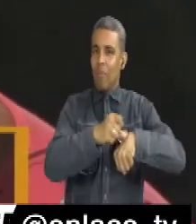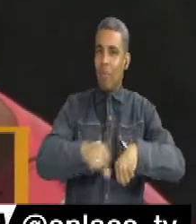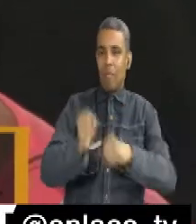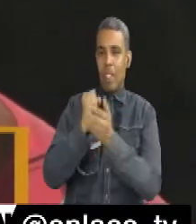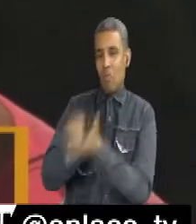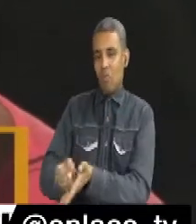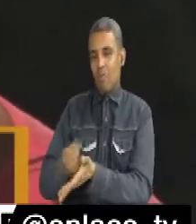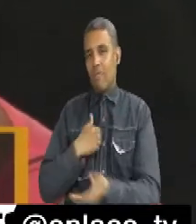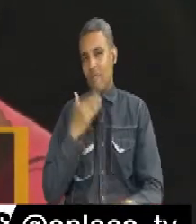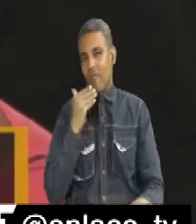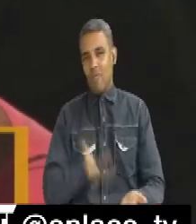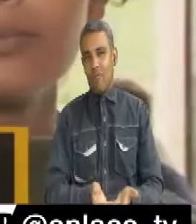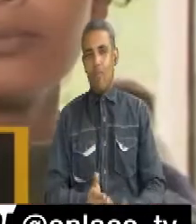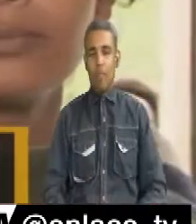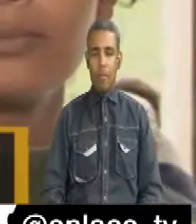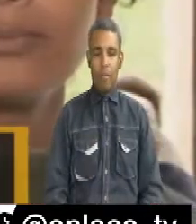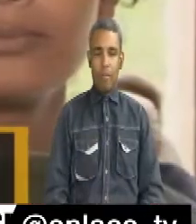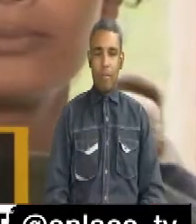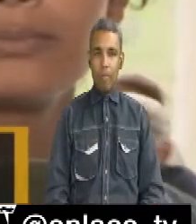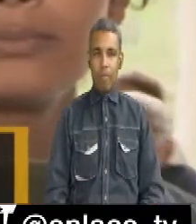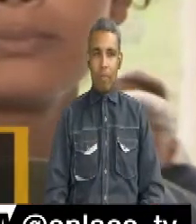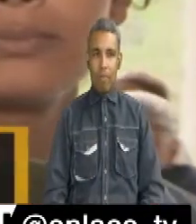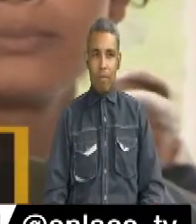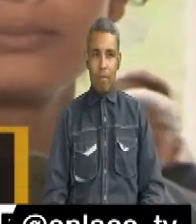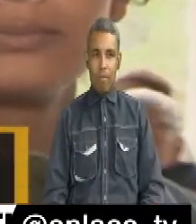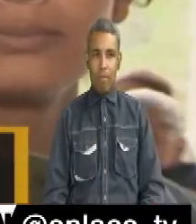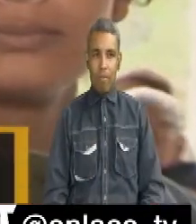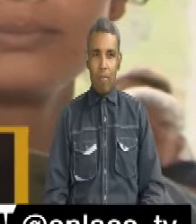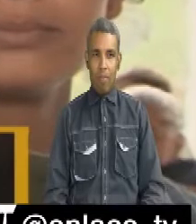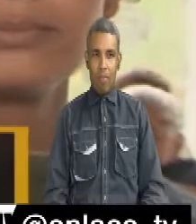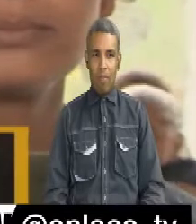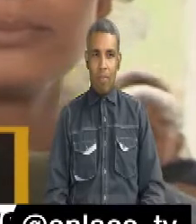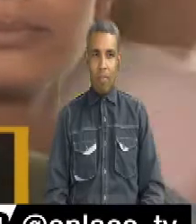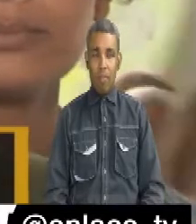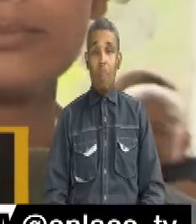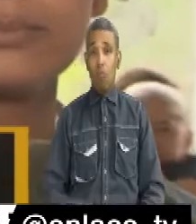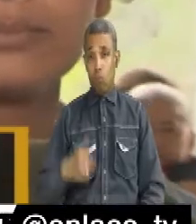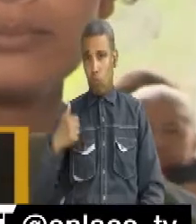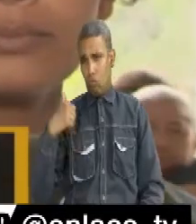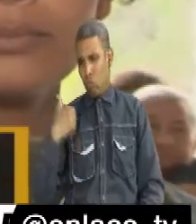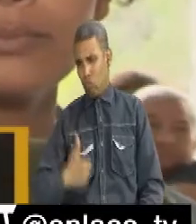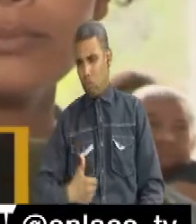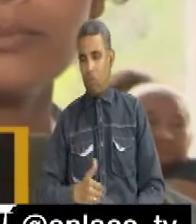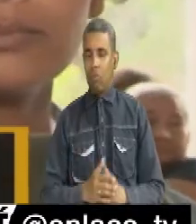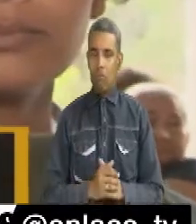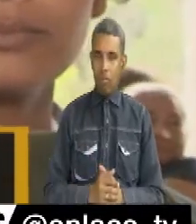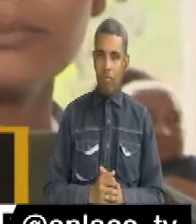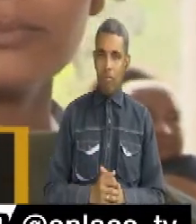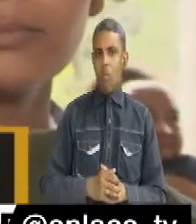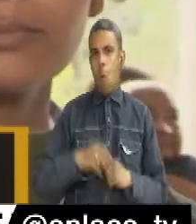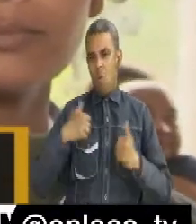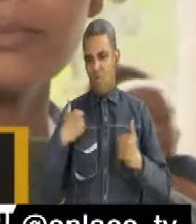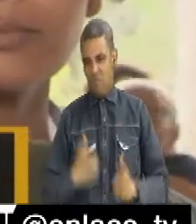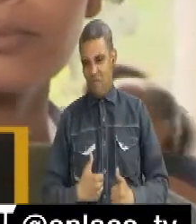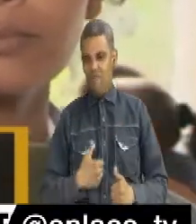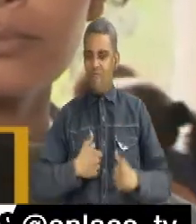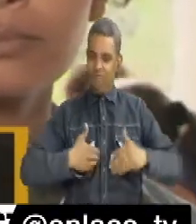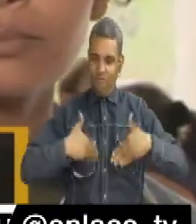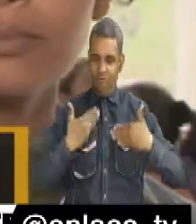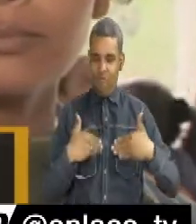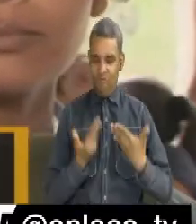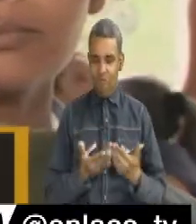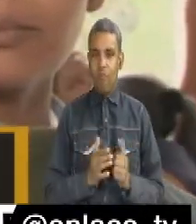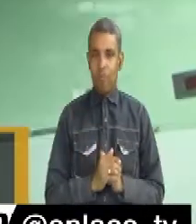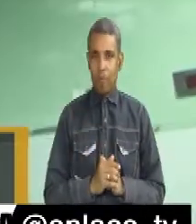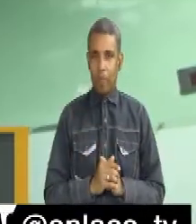están realizando en el día de hoy. Ha sido muy agradecida porque me siento muy, muy contenta que lo han operado a